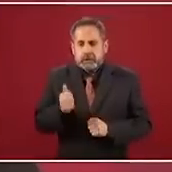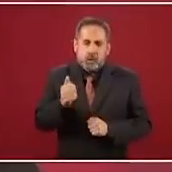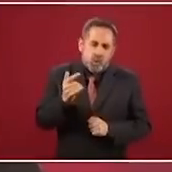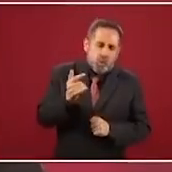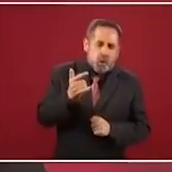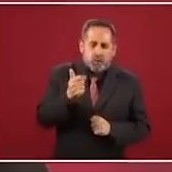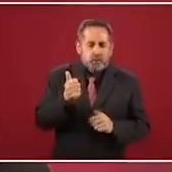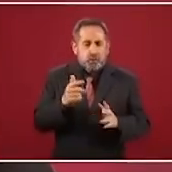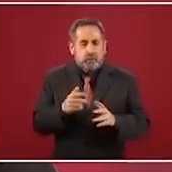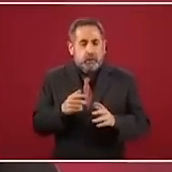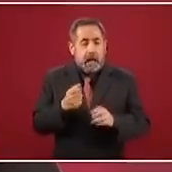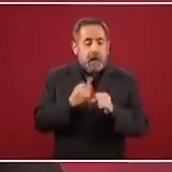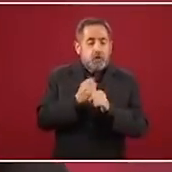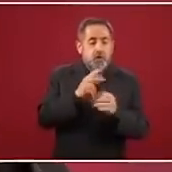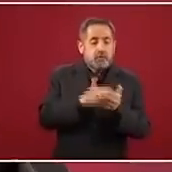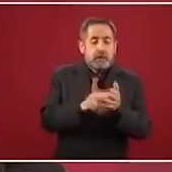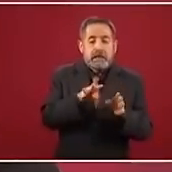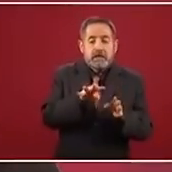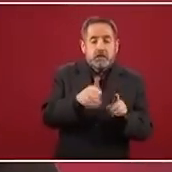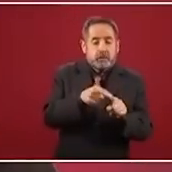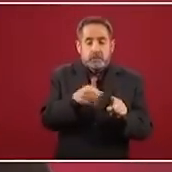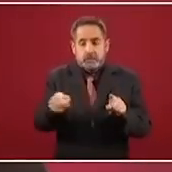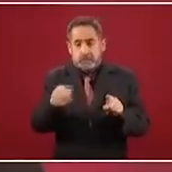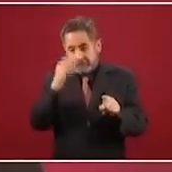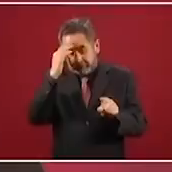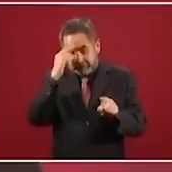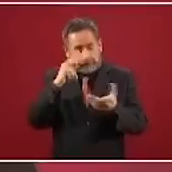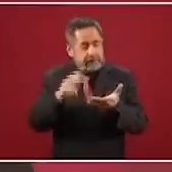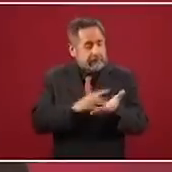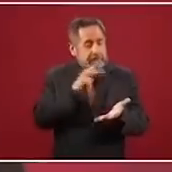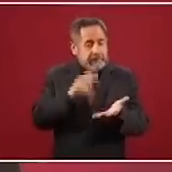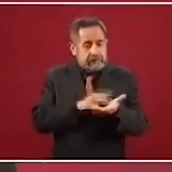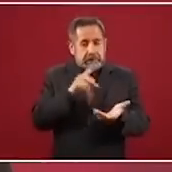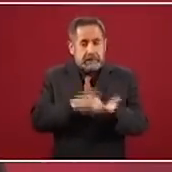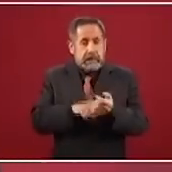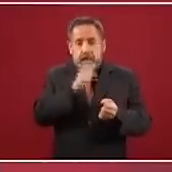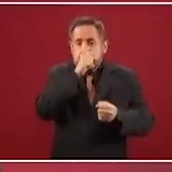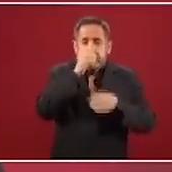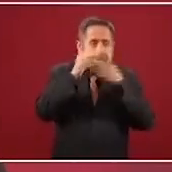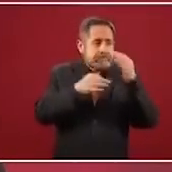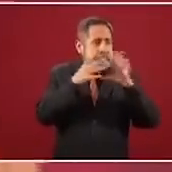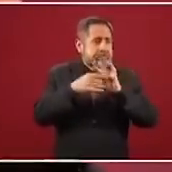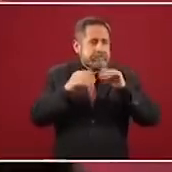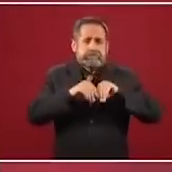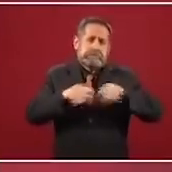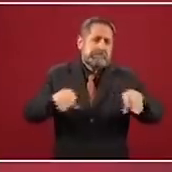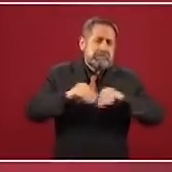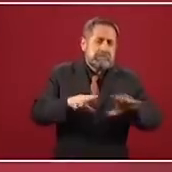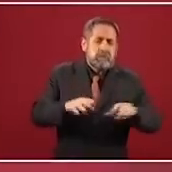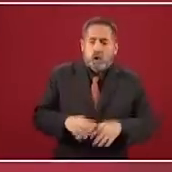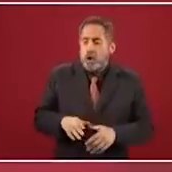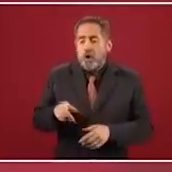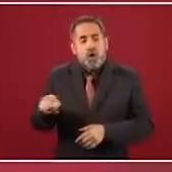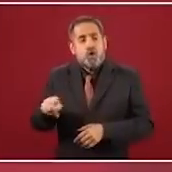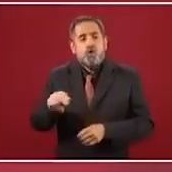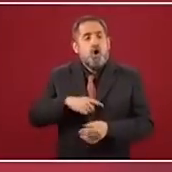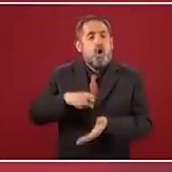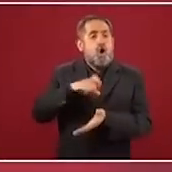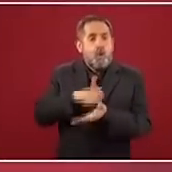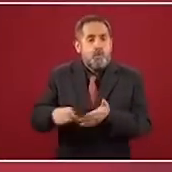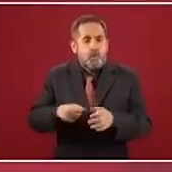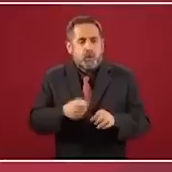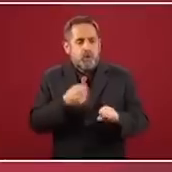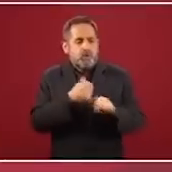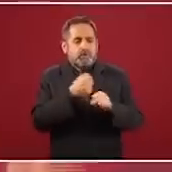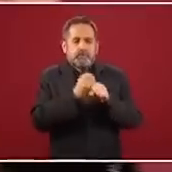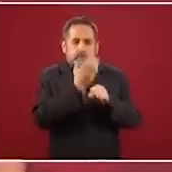último semestre de 2019 este ataque continuo en los medios de comunicación de que no habíamos comprado los insecticidas